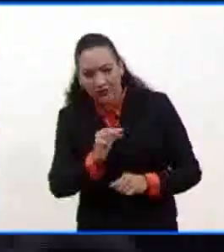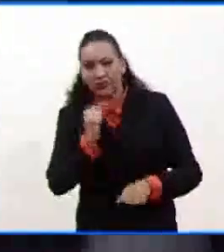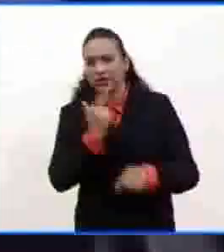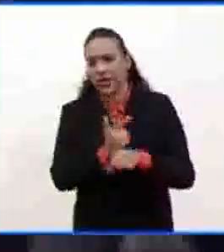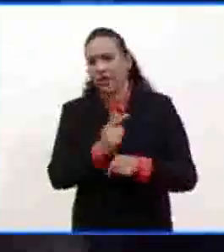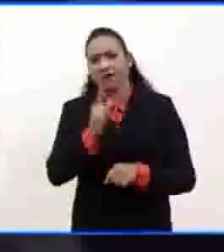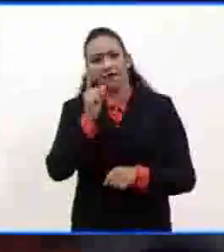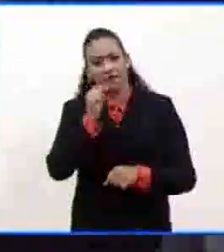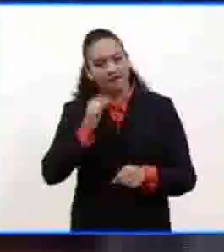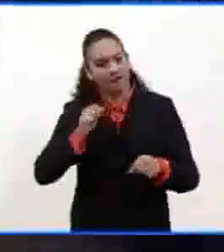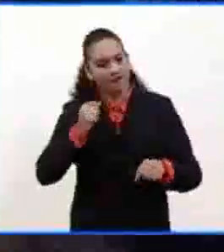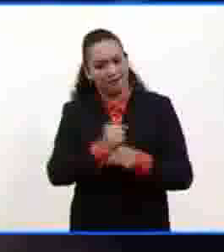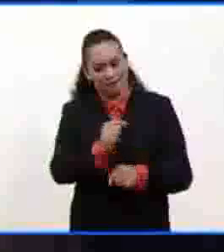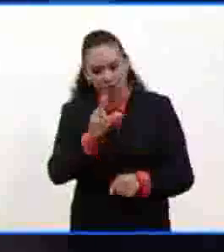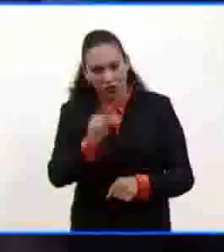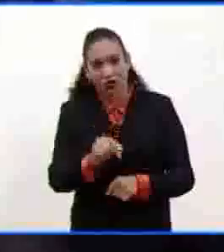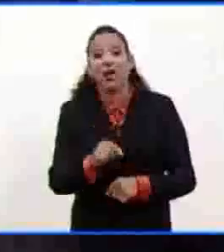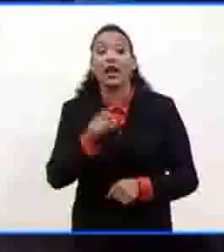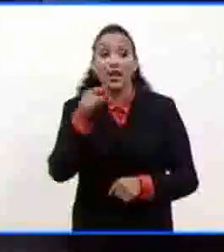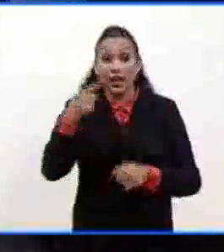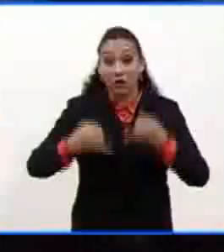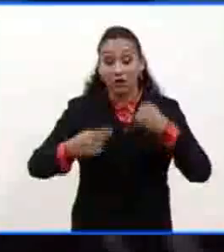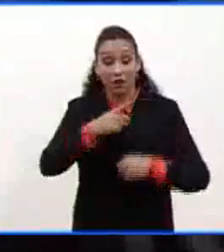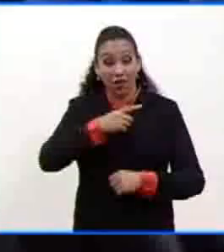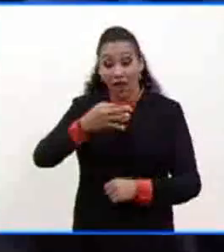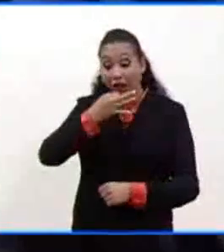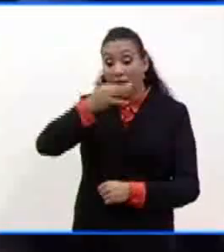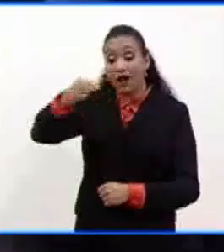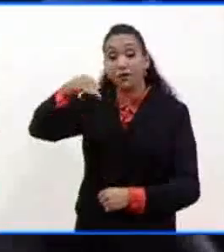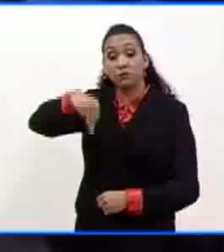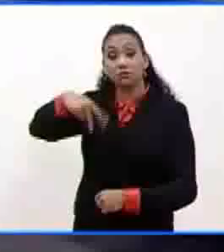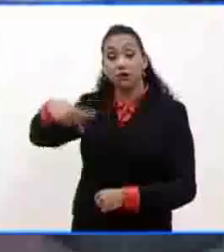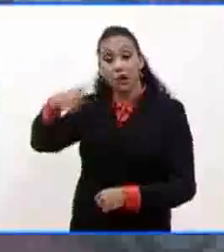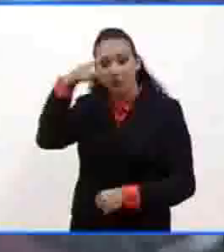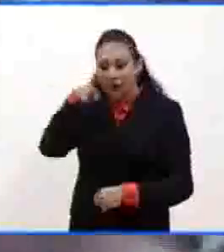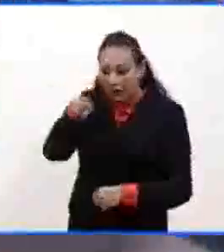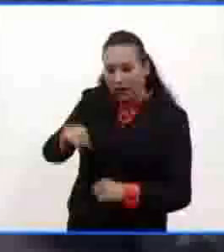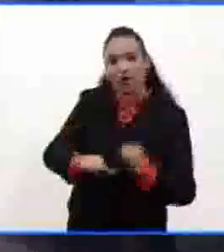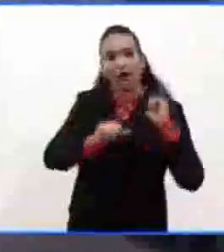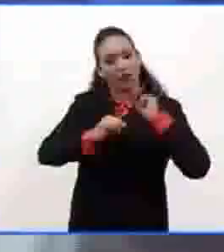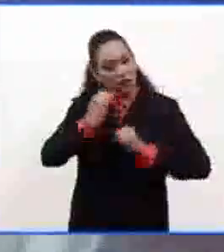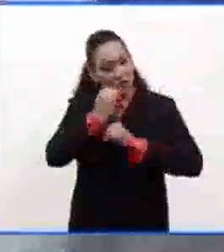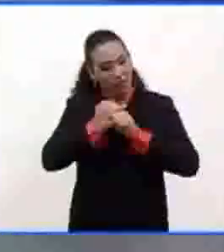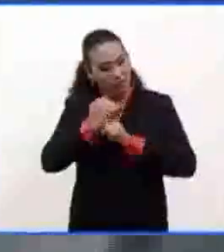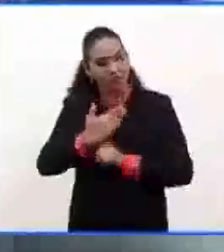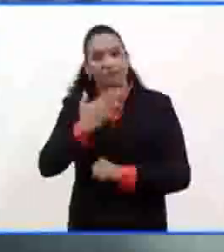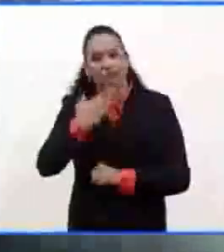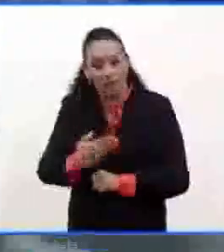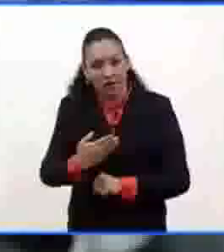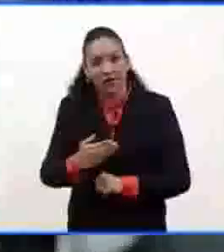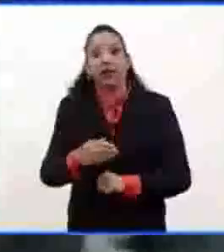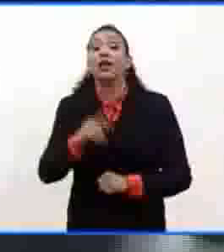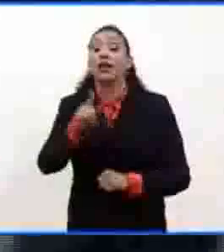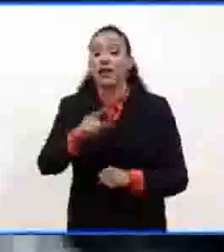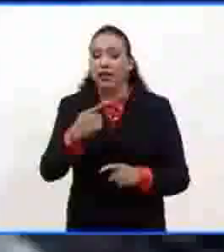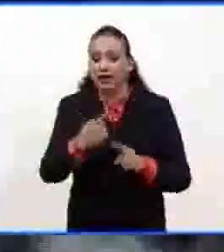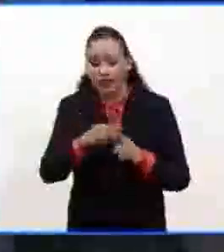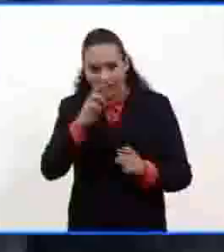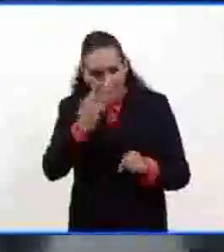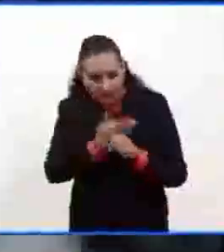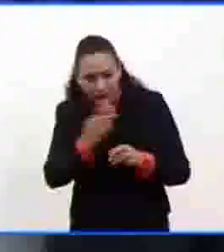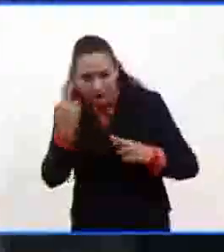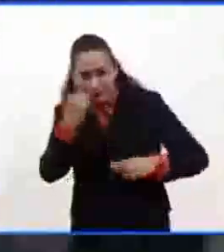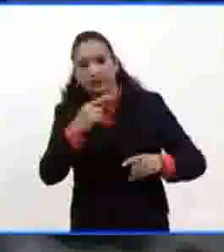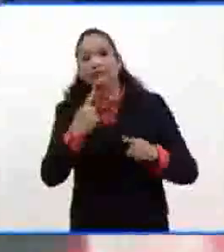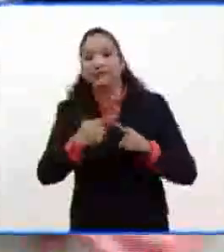está obligado a dar vista al Ministerio Público para que realice las investigaciones del caso y deslinde responsabilidades.